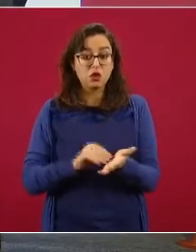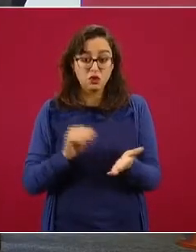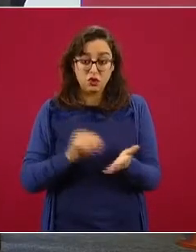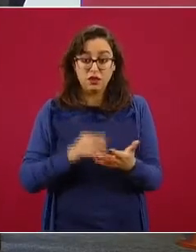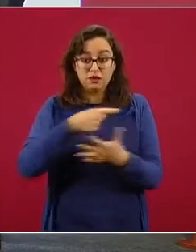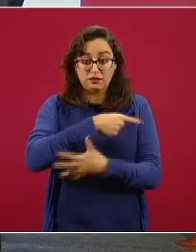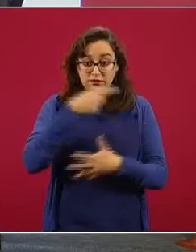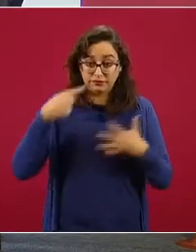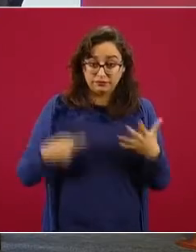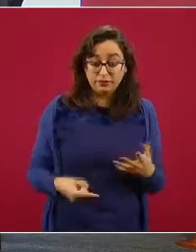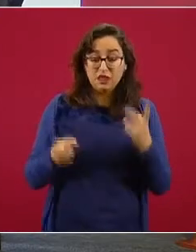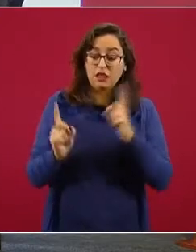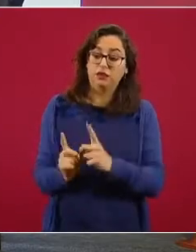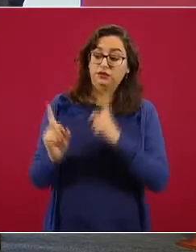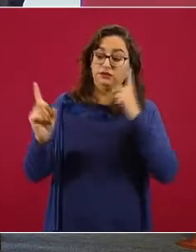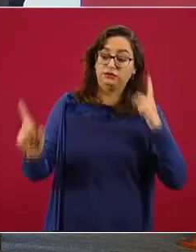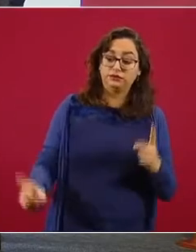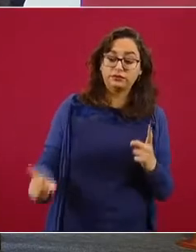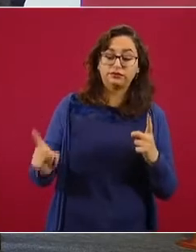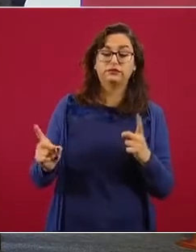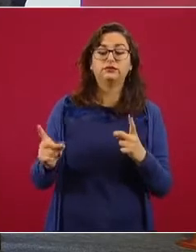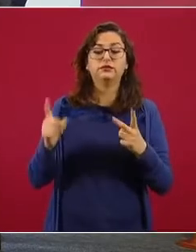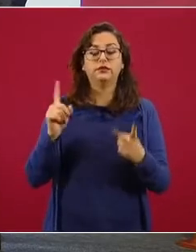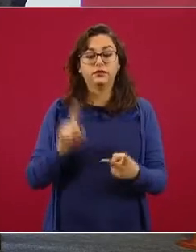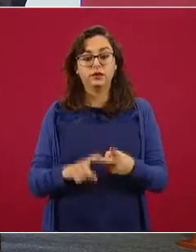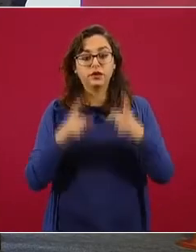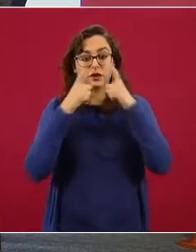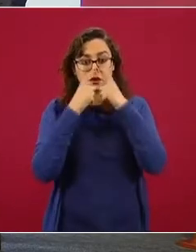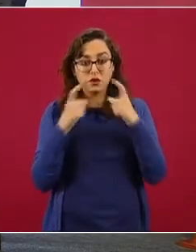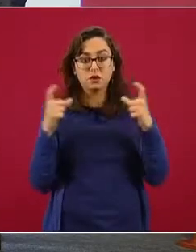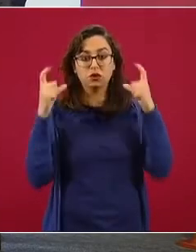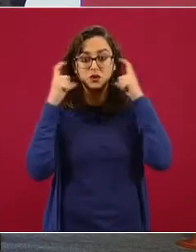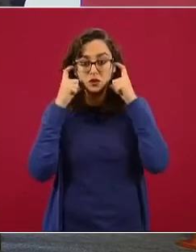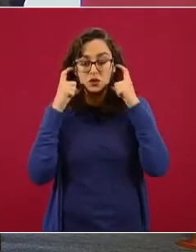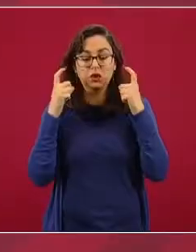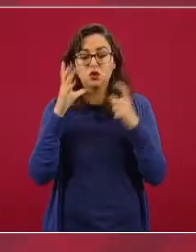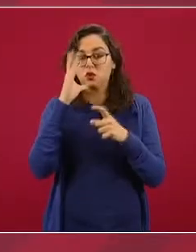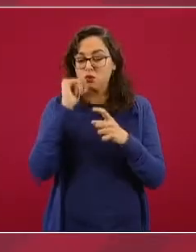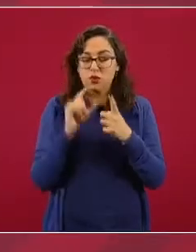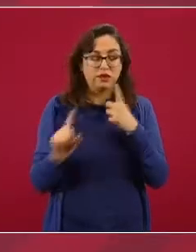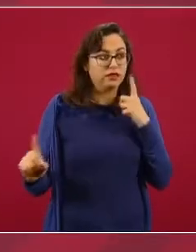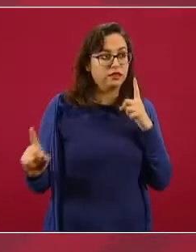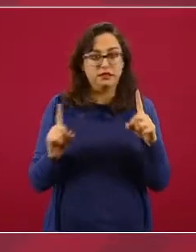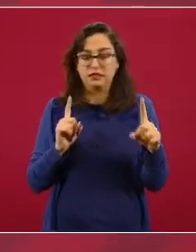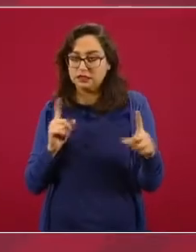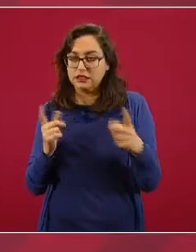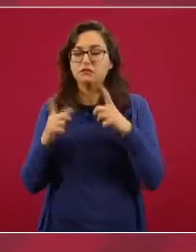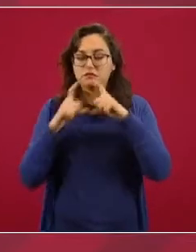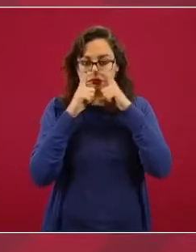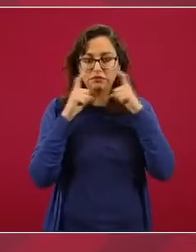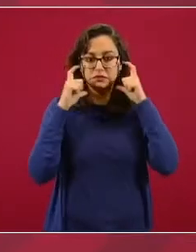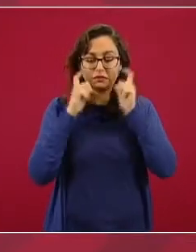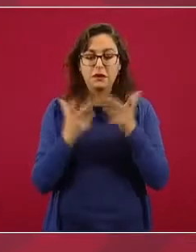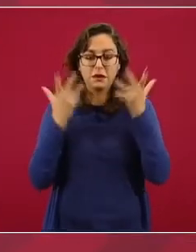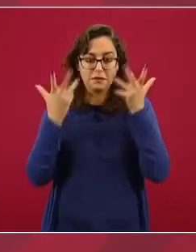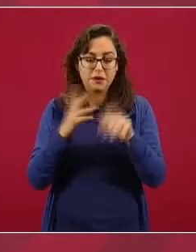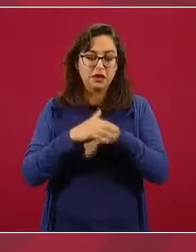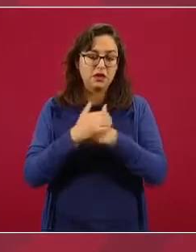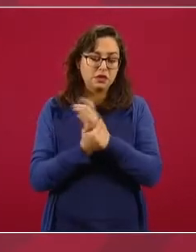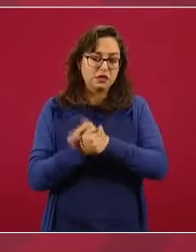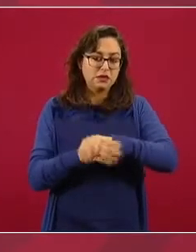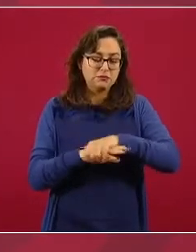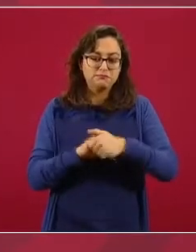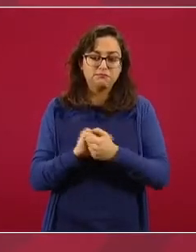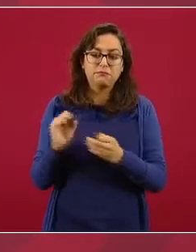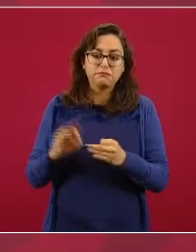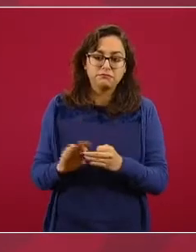sana distancia, utilizar su cubrebocas en espacios cerrados en donde no se puede conservar la sana distancia, lavarse las manos repetidamente y